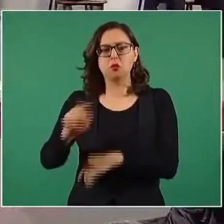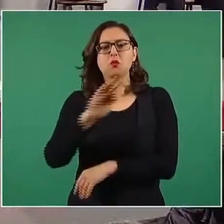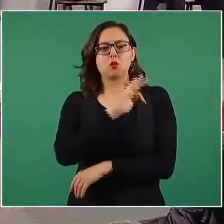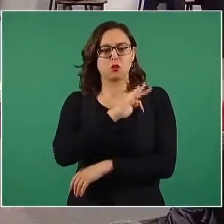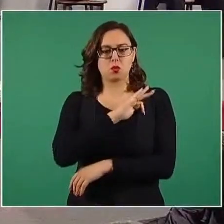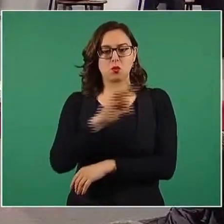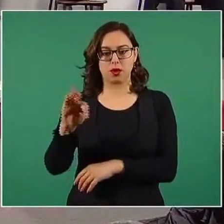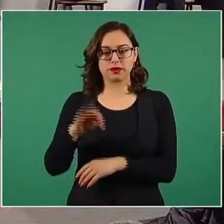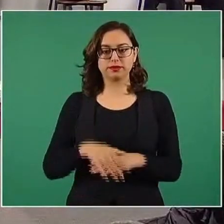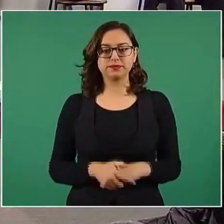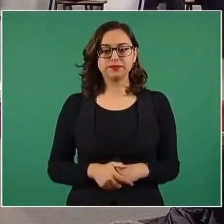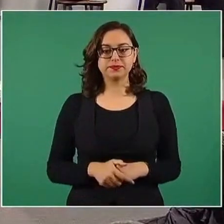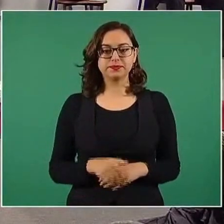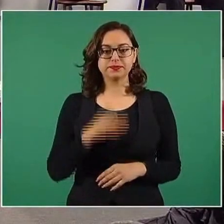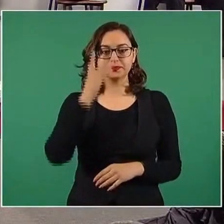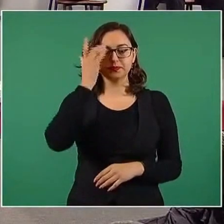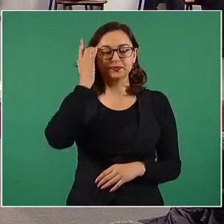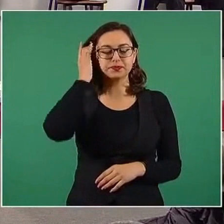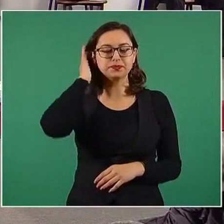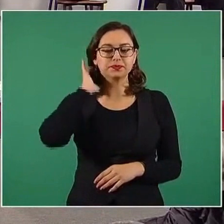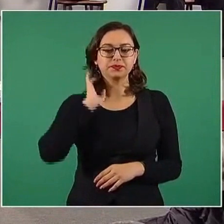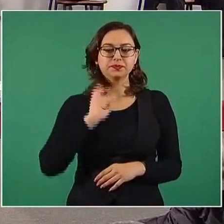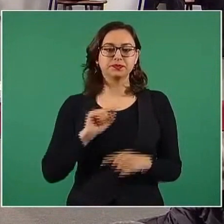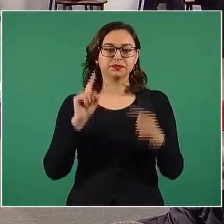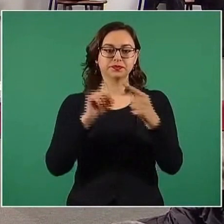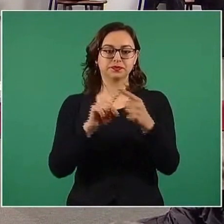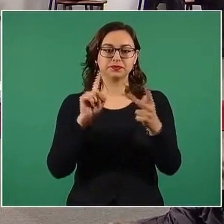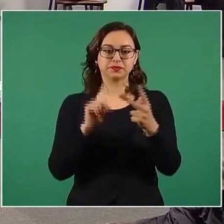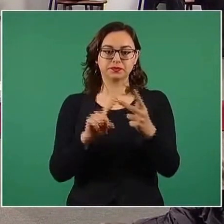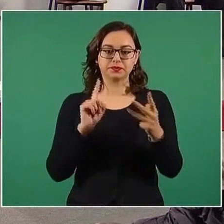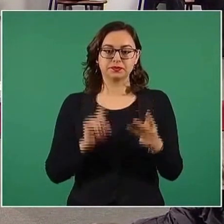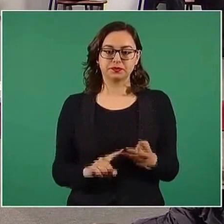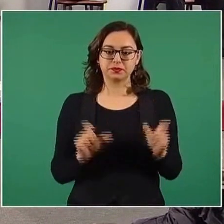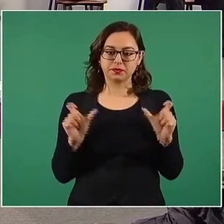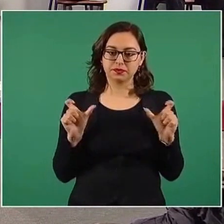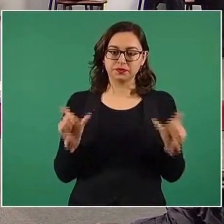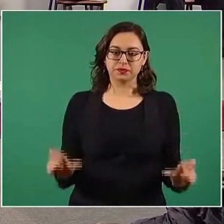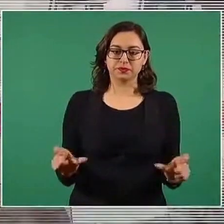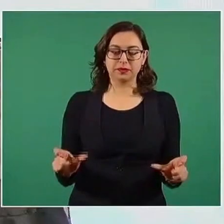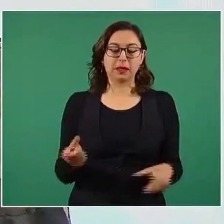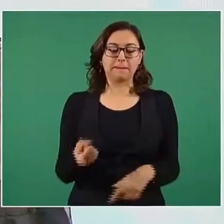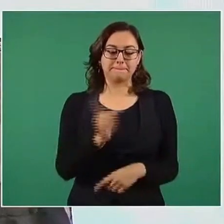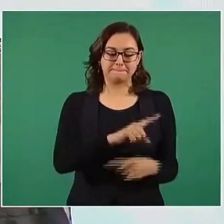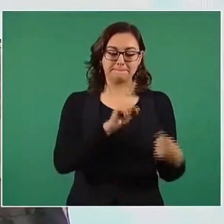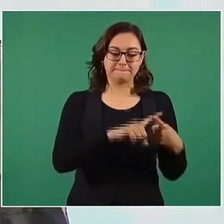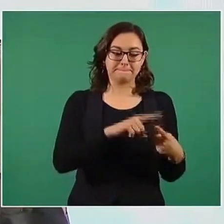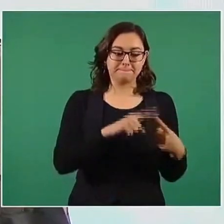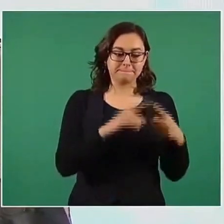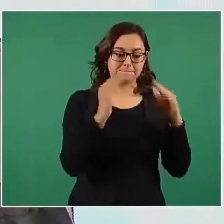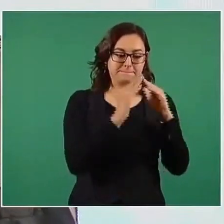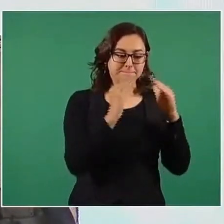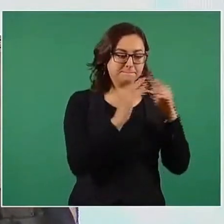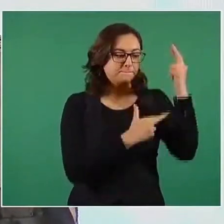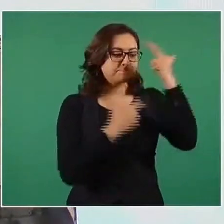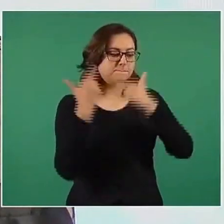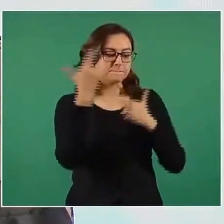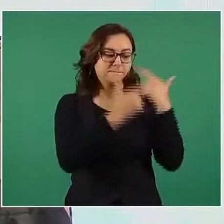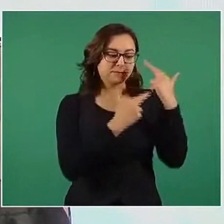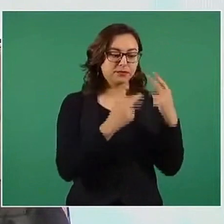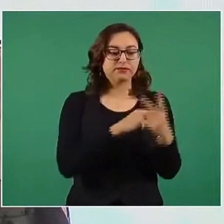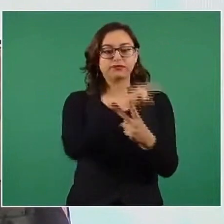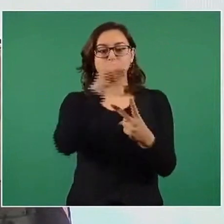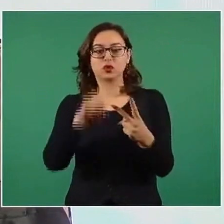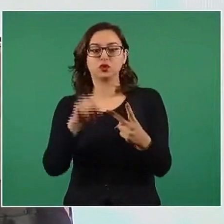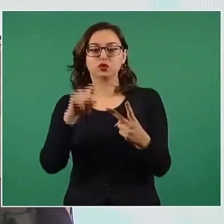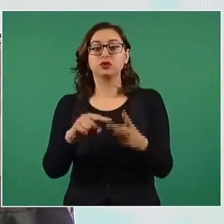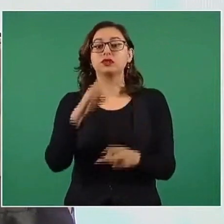a la escuela. Esos filtros son los tres filtros que se utilizan. Primero, el padre de familia lo hace en su casa. Posteriormente, cuando